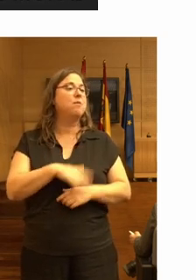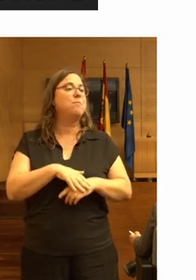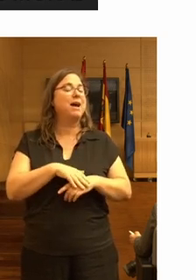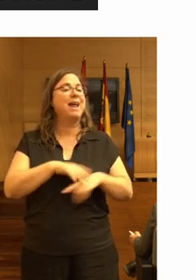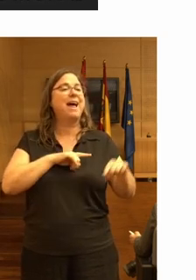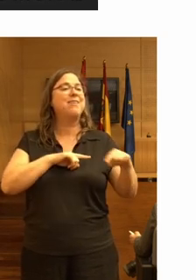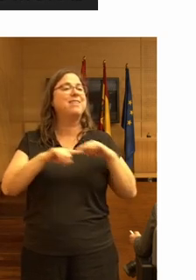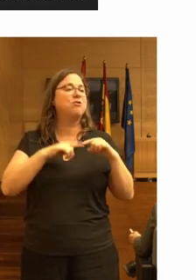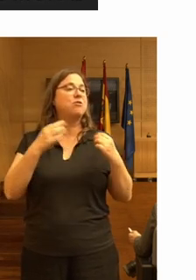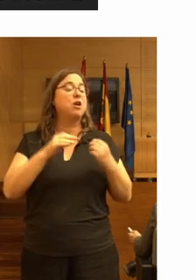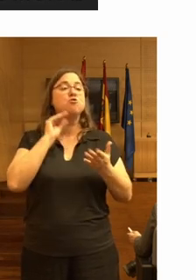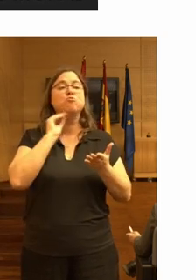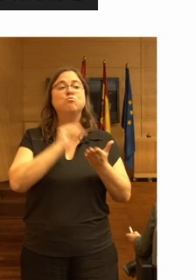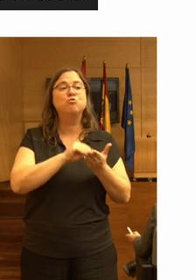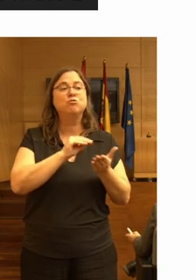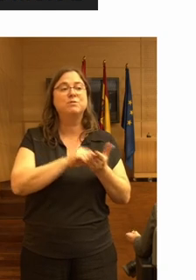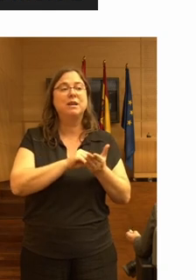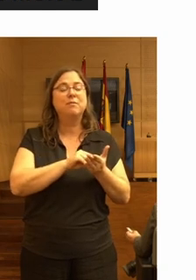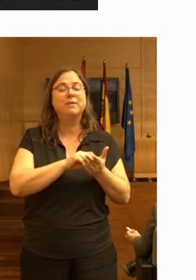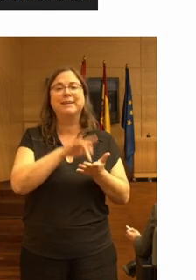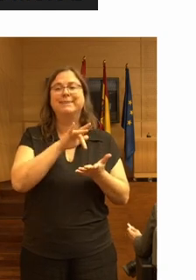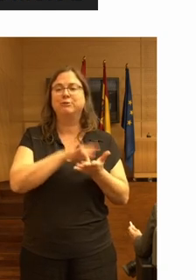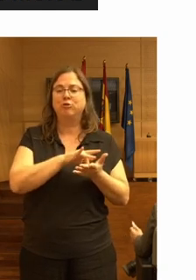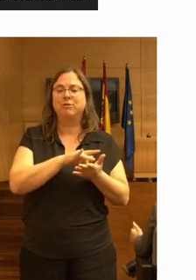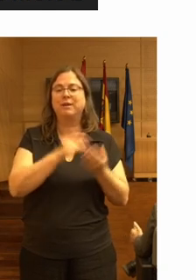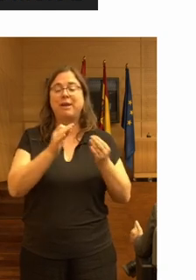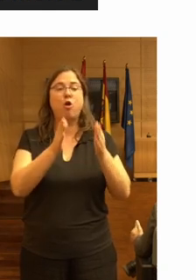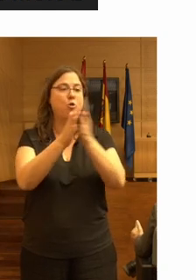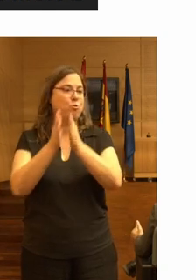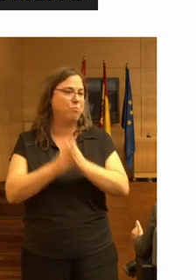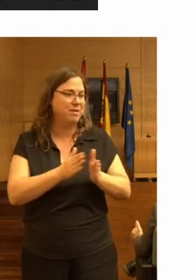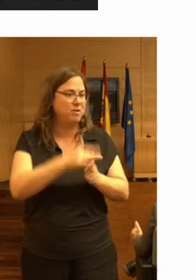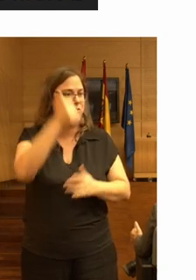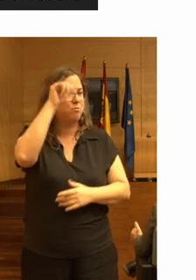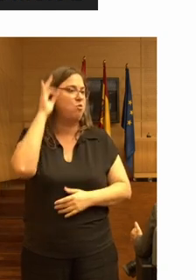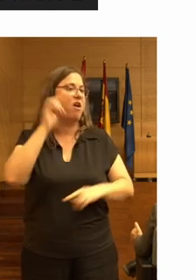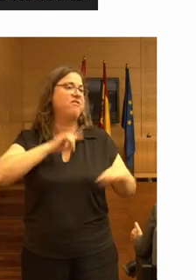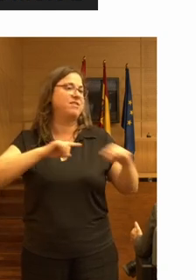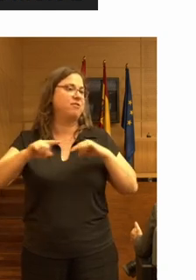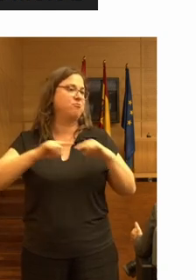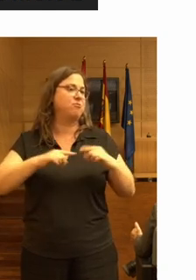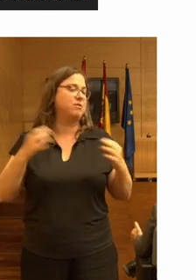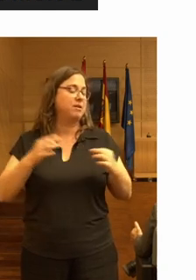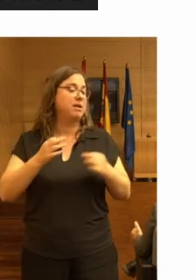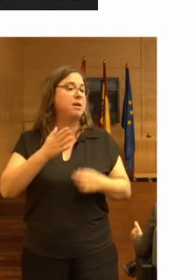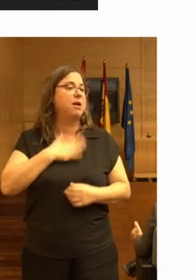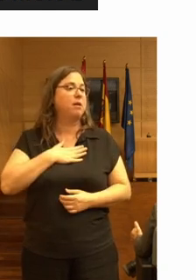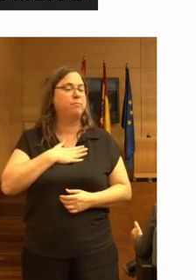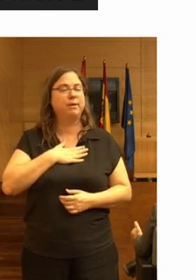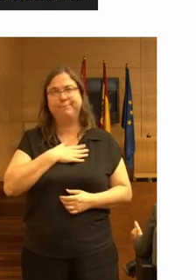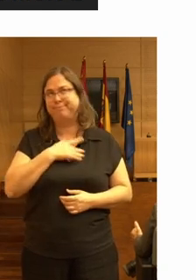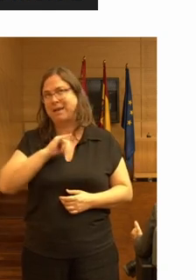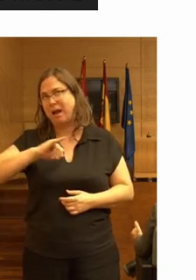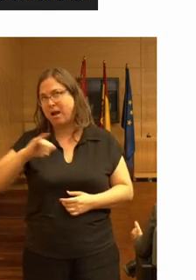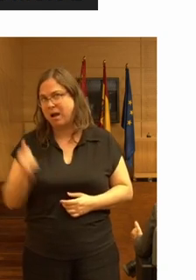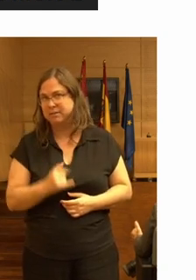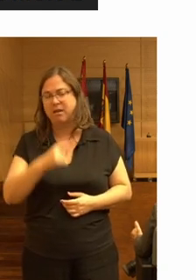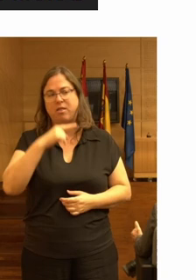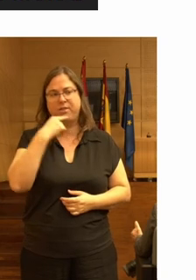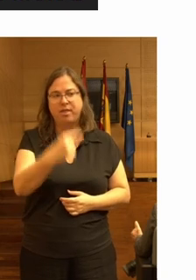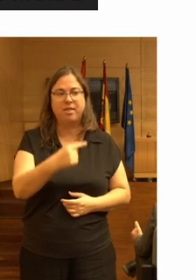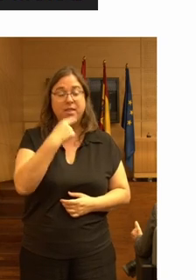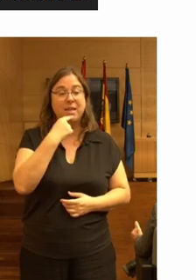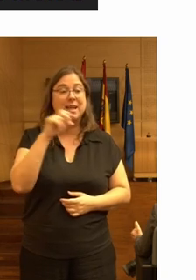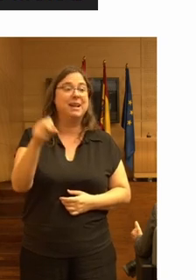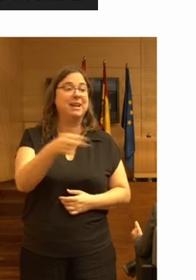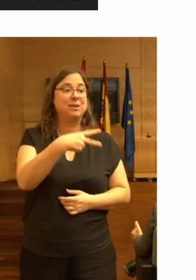dirección. Muchas veces aquí hay muchos compañeros y compañeras directores de centro a nosotros nos duele la boca de decirlo, cuando un centro tiene un